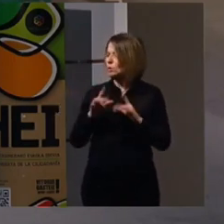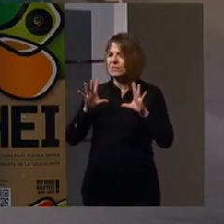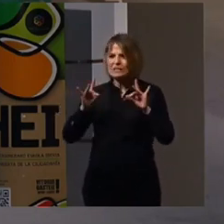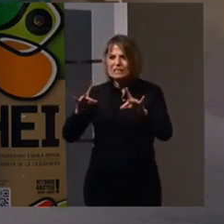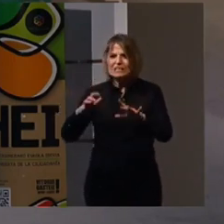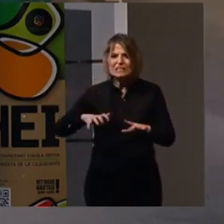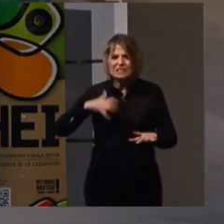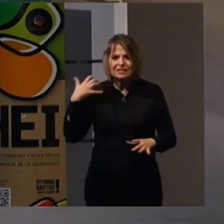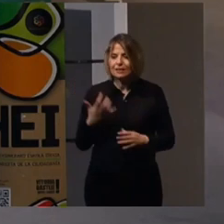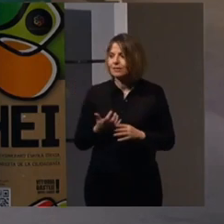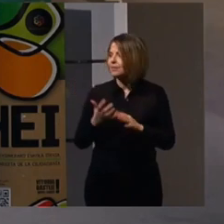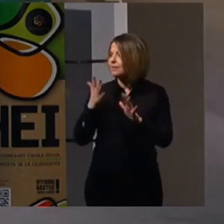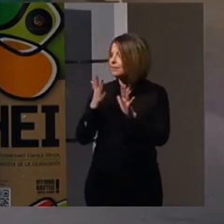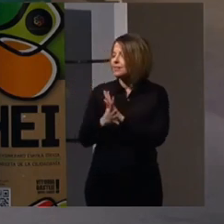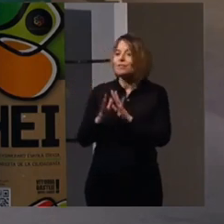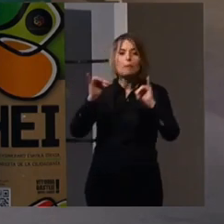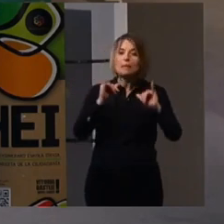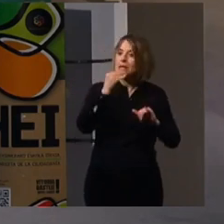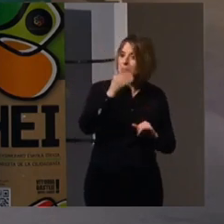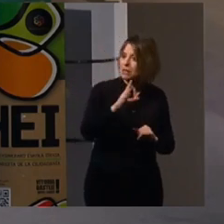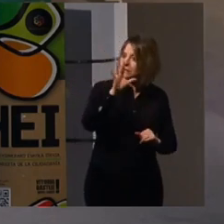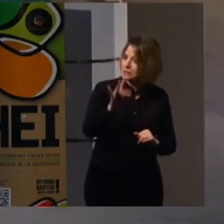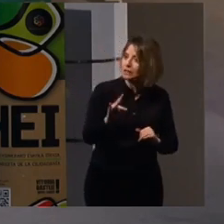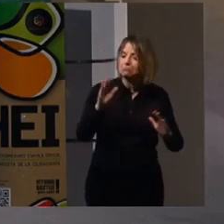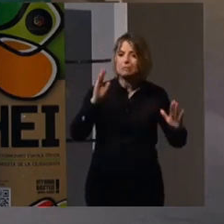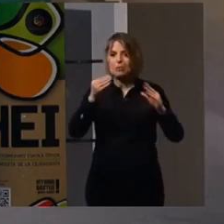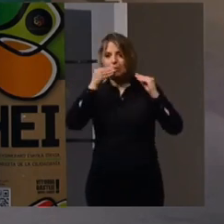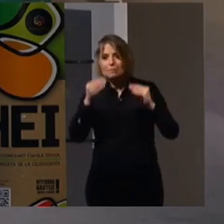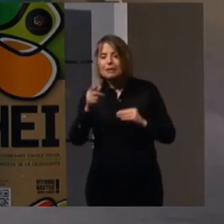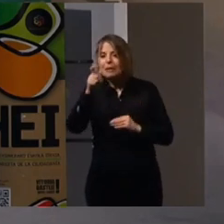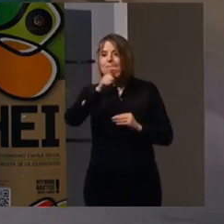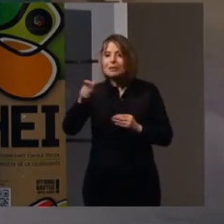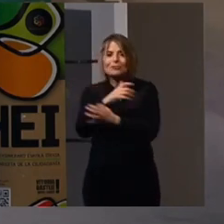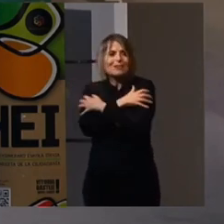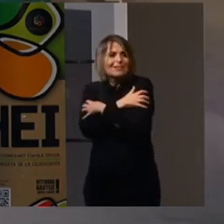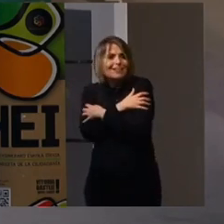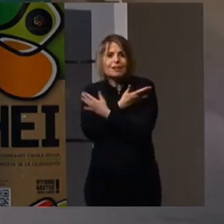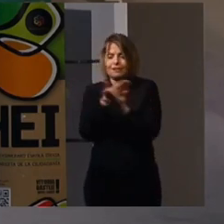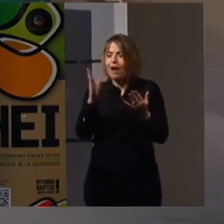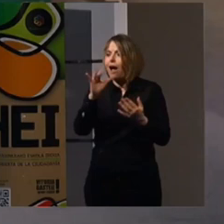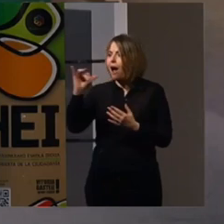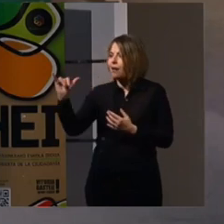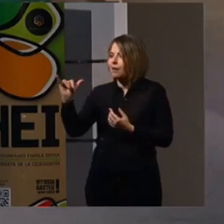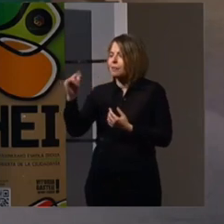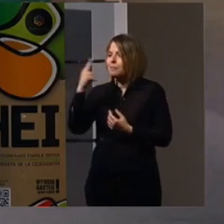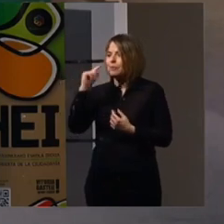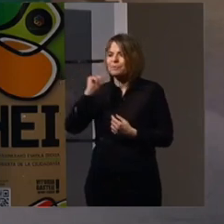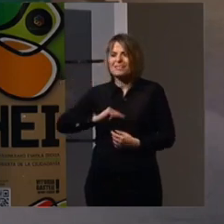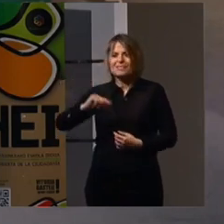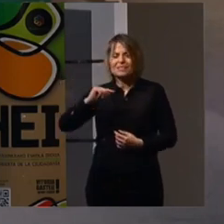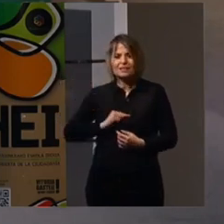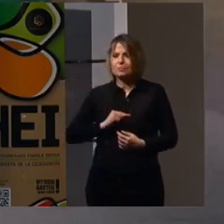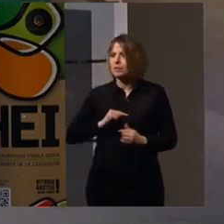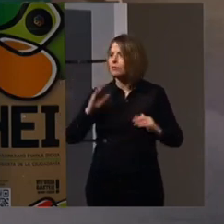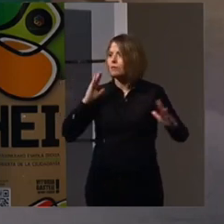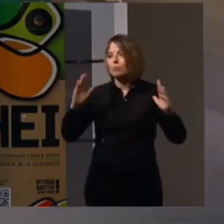irritable? Esto no significa que no nos lo pasemos bien, que no tengamos buenos momentos, que no tengamos gente a la que queremos, ¿vale? Pero hay una cosa como de sentimiento de